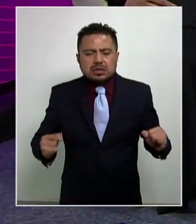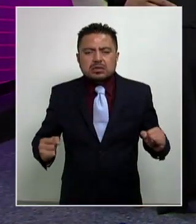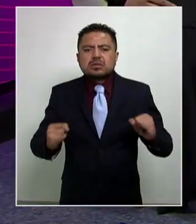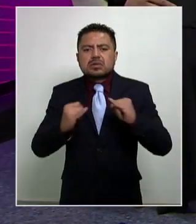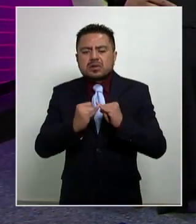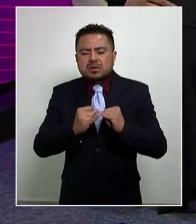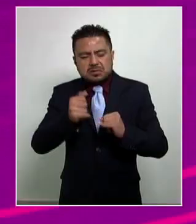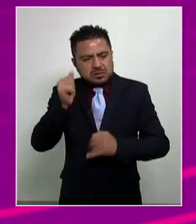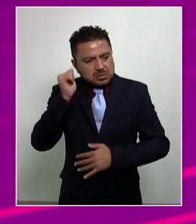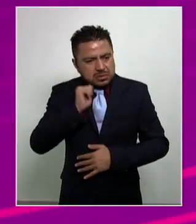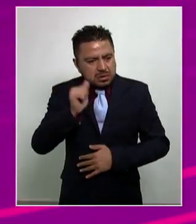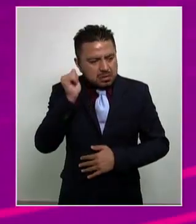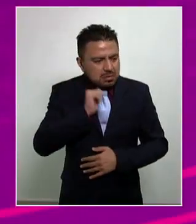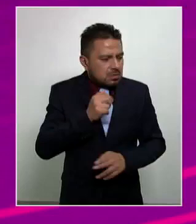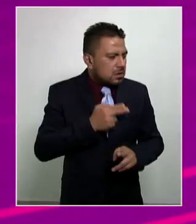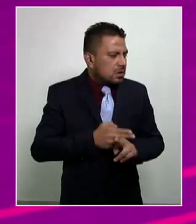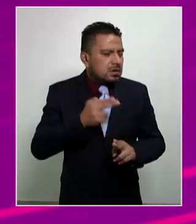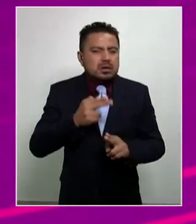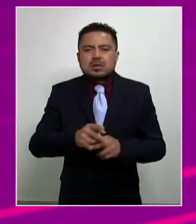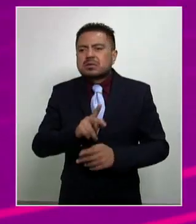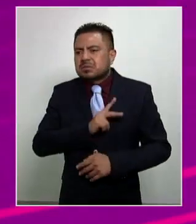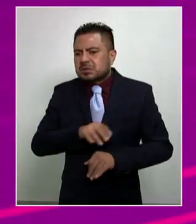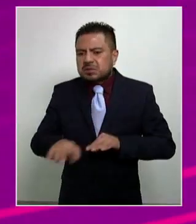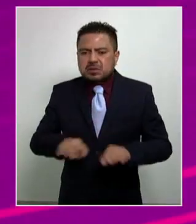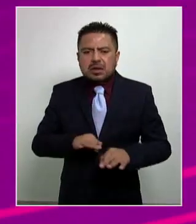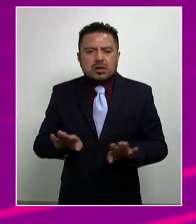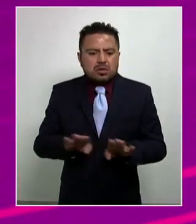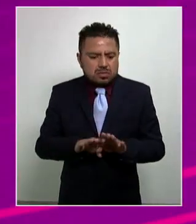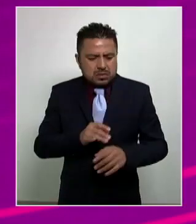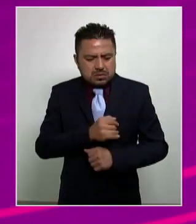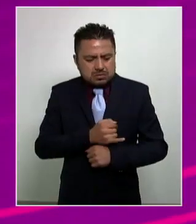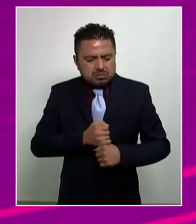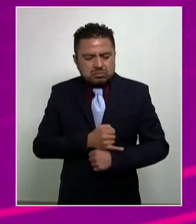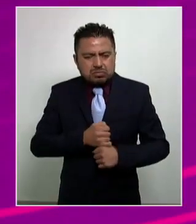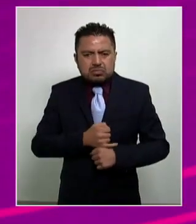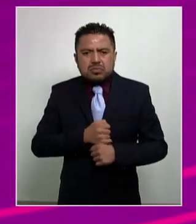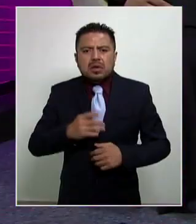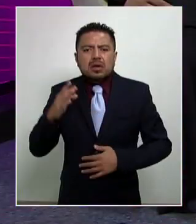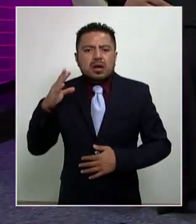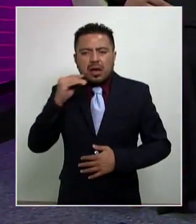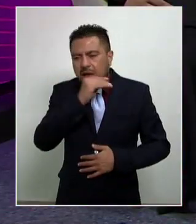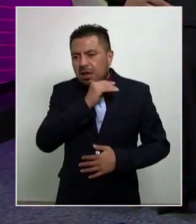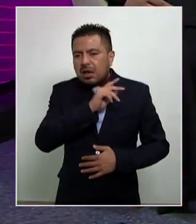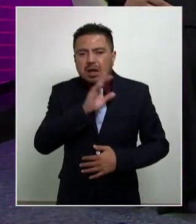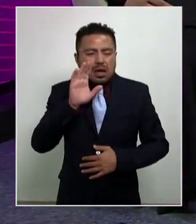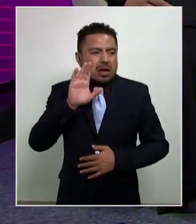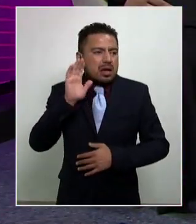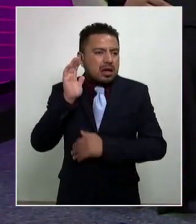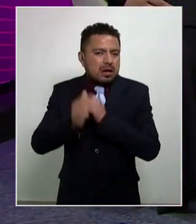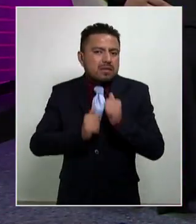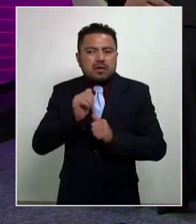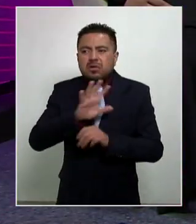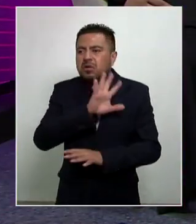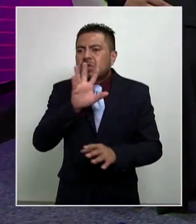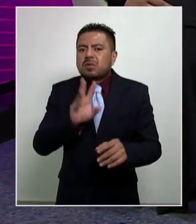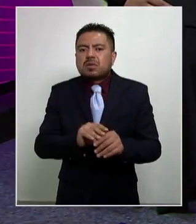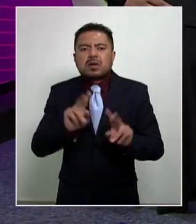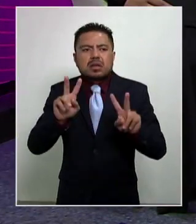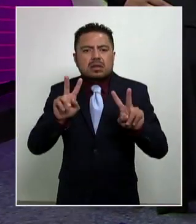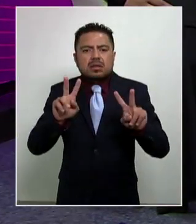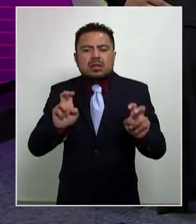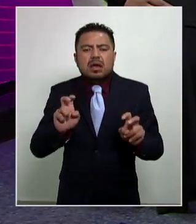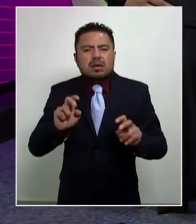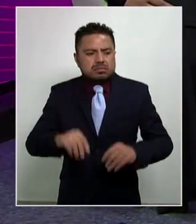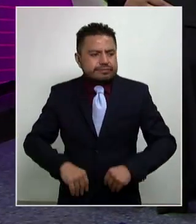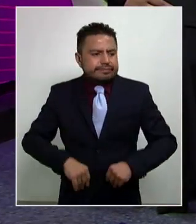pero siempre, hasta en mis trabajos de investigador y todo, lo negro, lo africano, fue una temática de toda